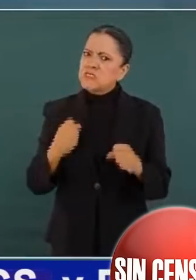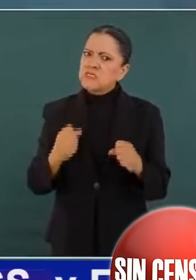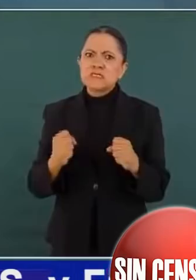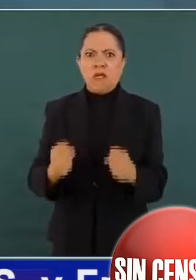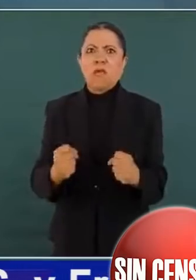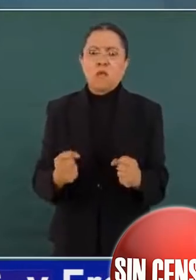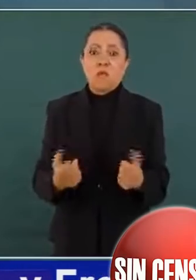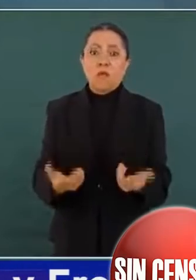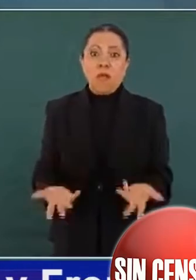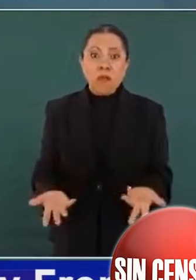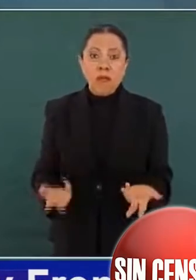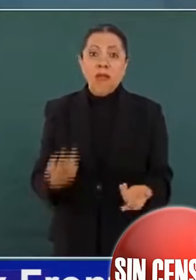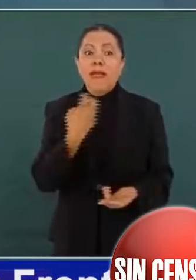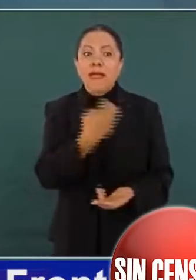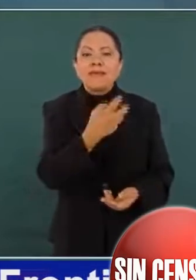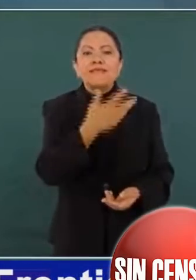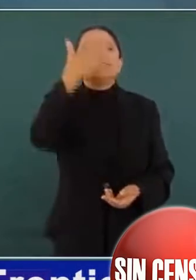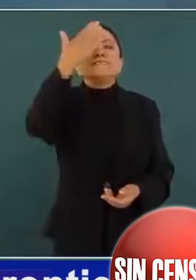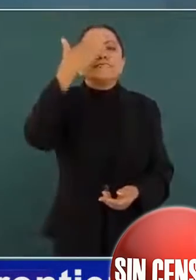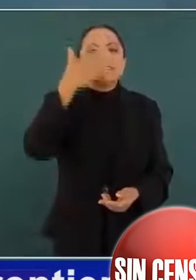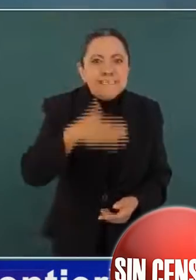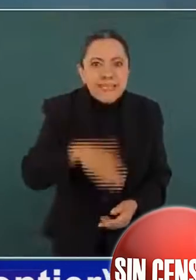que van a saber defender